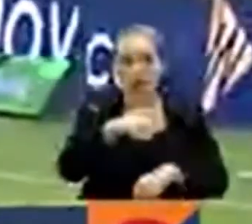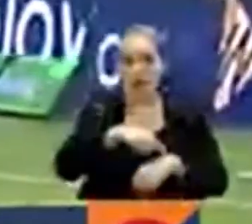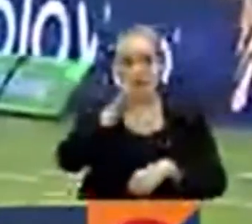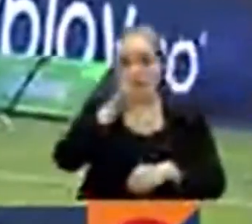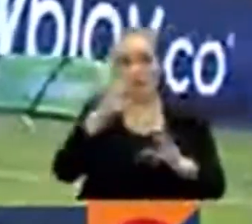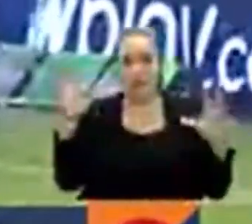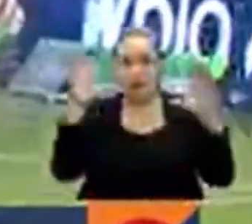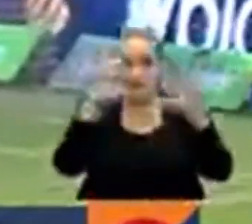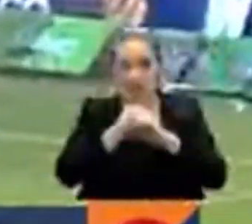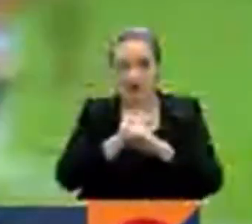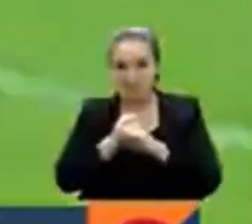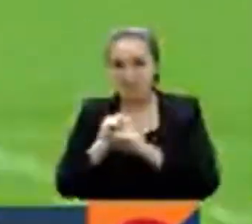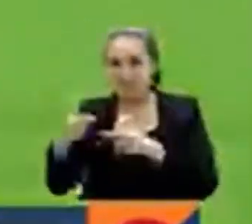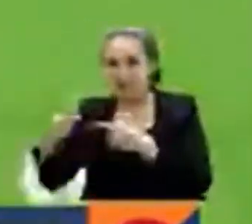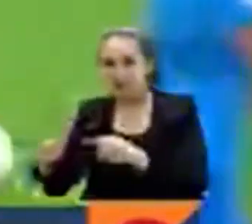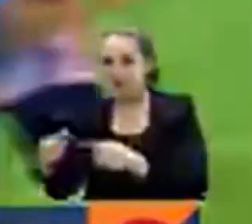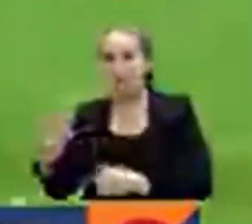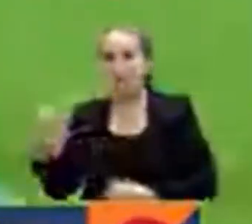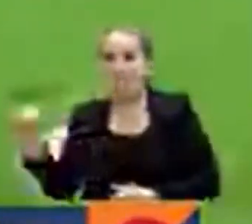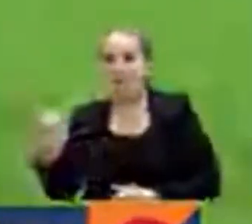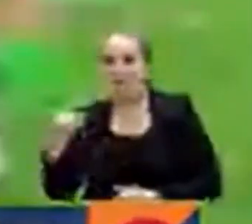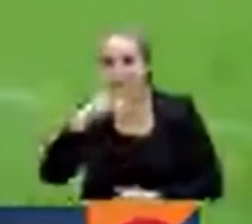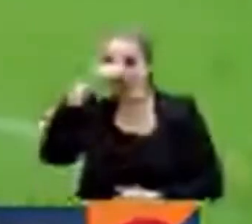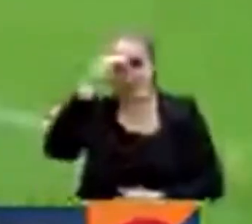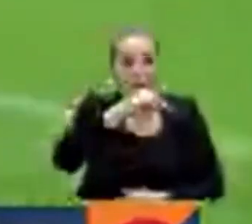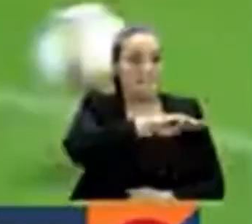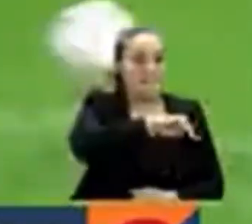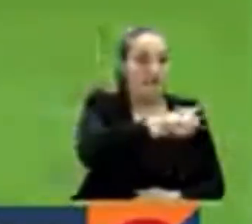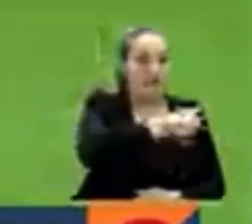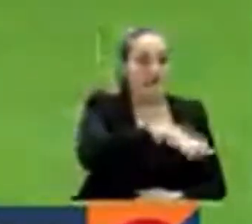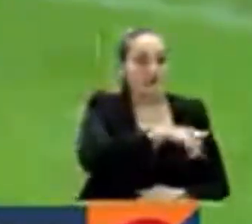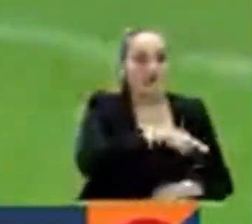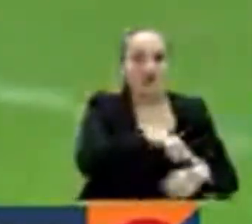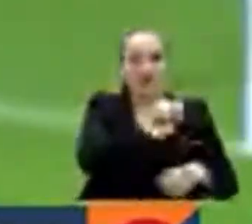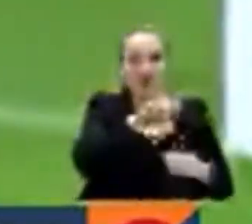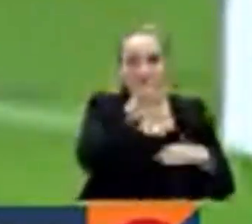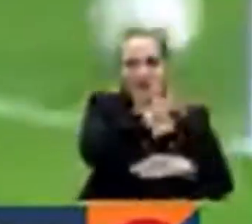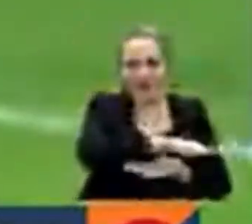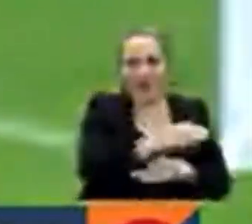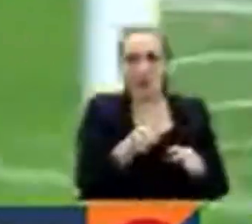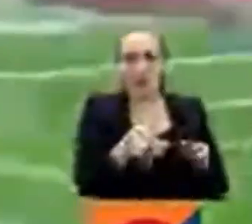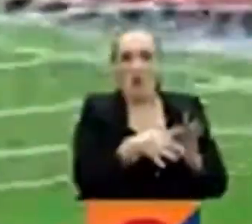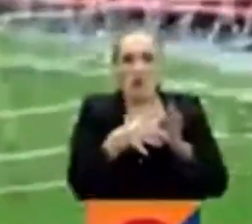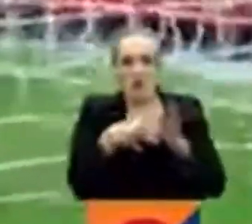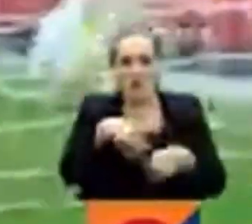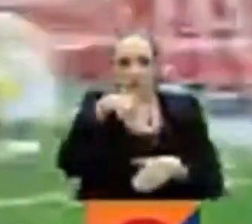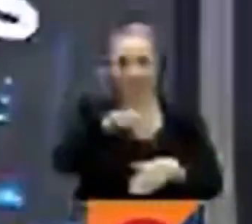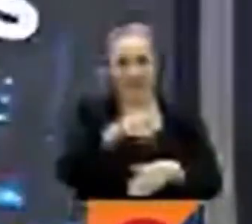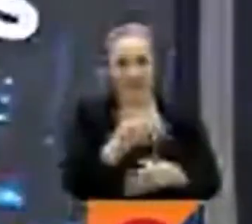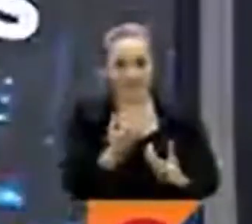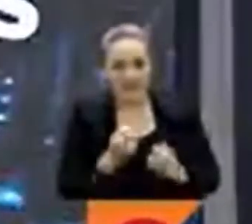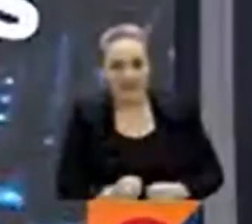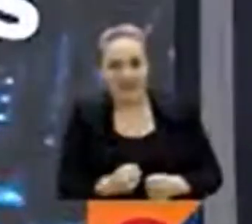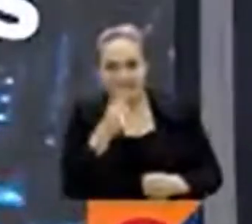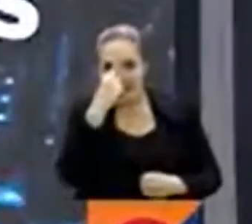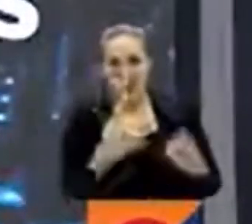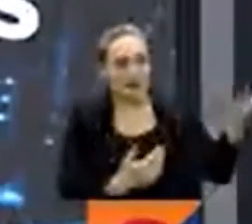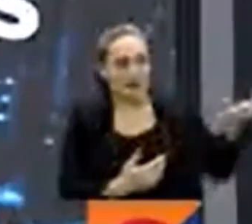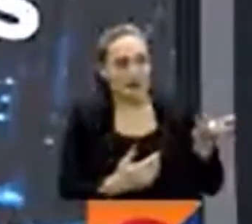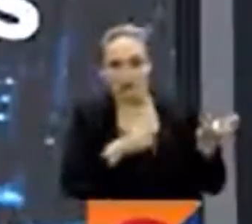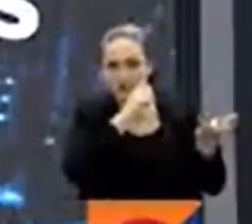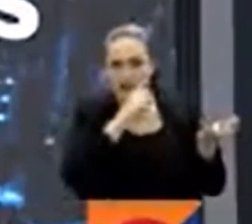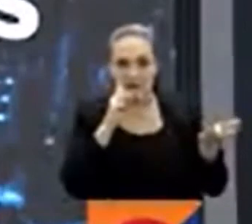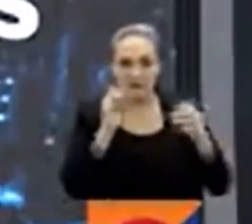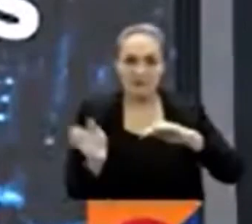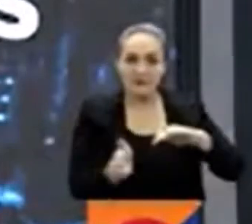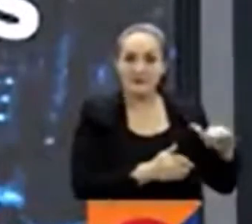la vuelta entre Millonarios y Medellín y el miércoles 14 a las 6 de la tarde, Unión recibe a Junior en Santa Marta. Y ya están listos